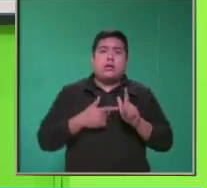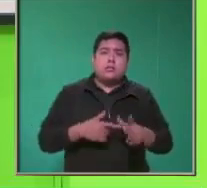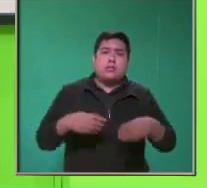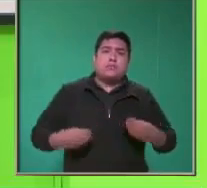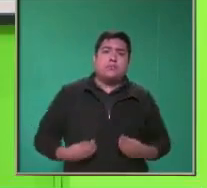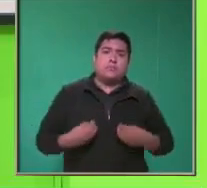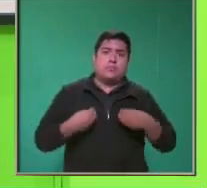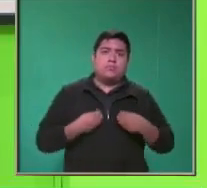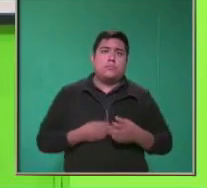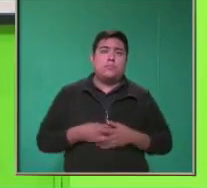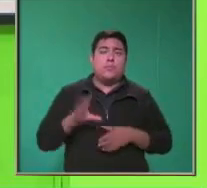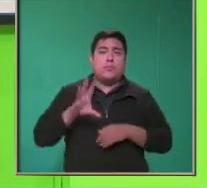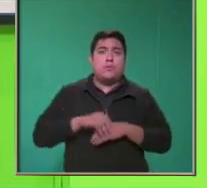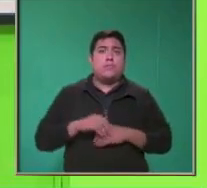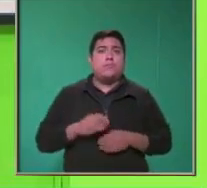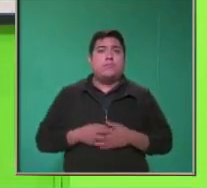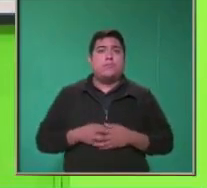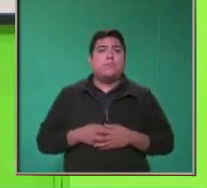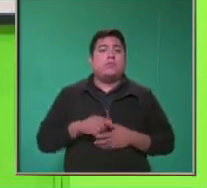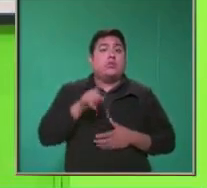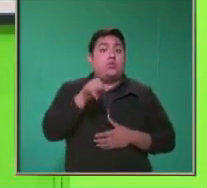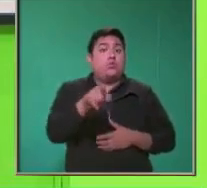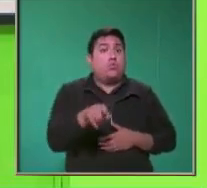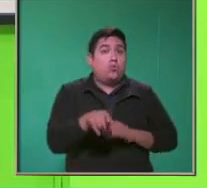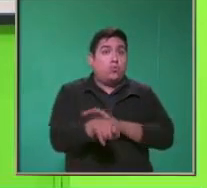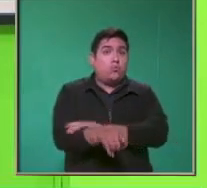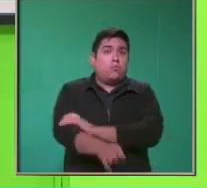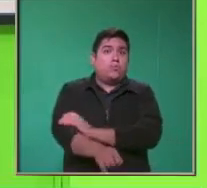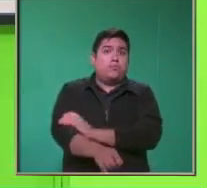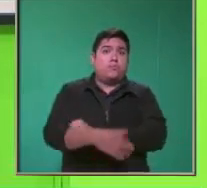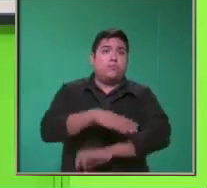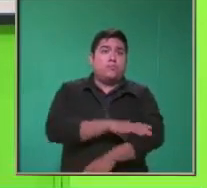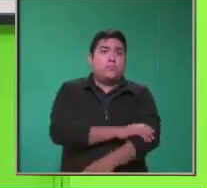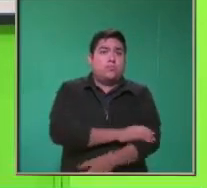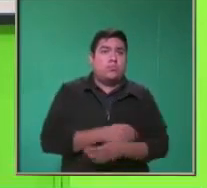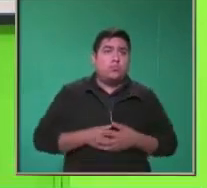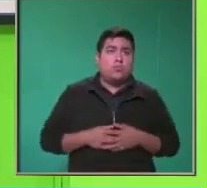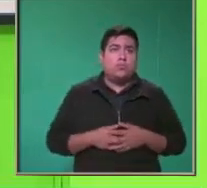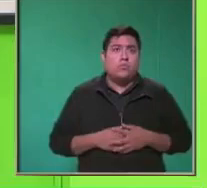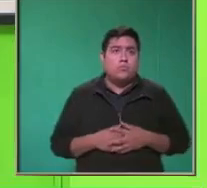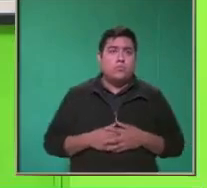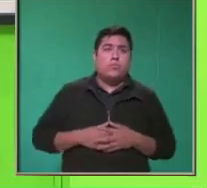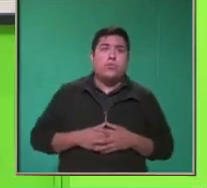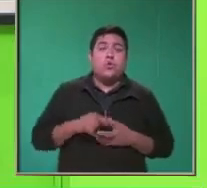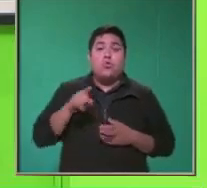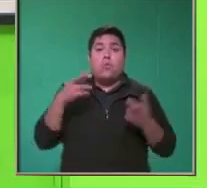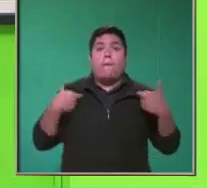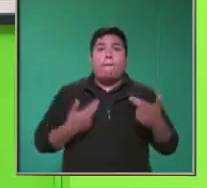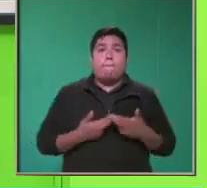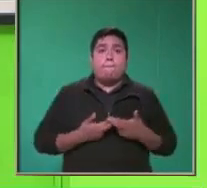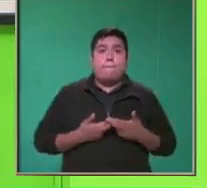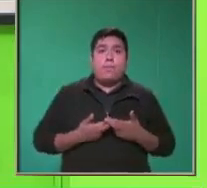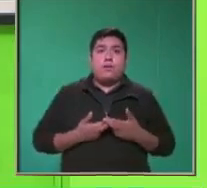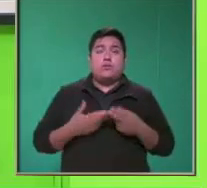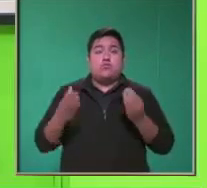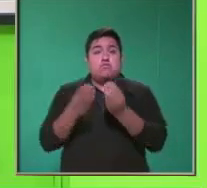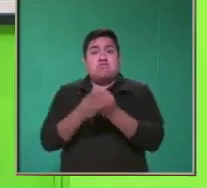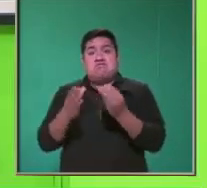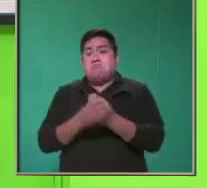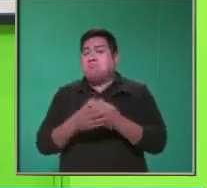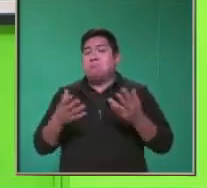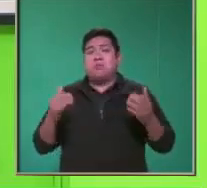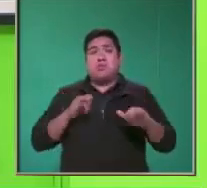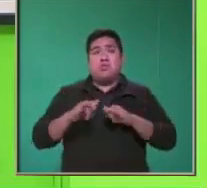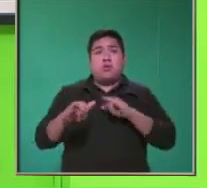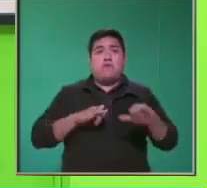de la vida. Si tienes manera y no hiciste con tu maestro o maestra en tu clase ordinaria de